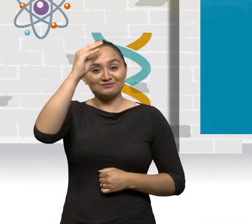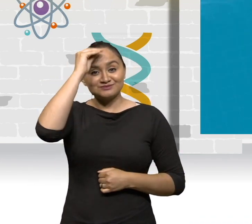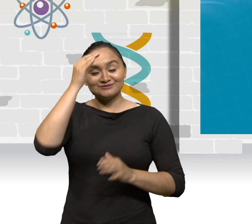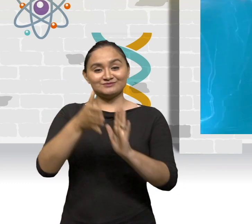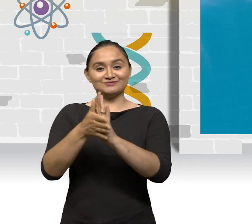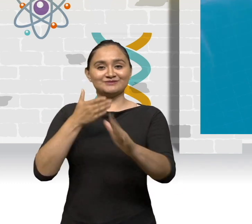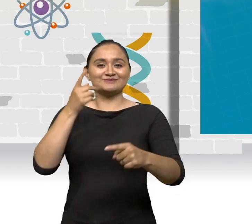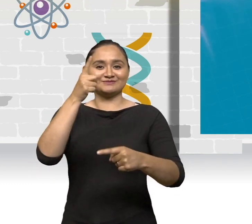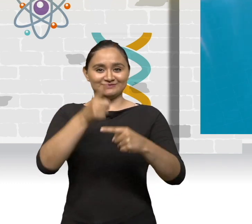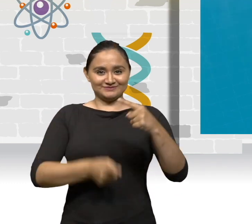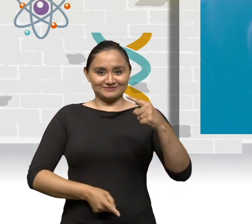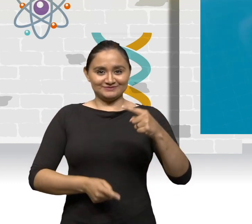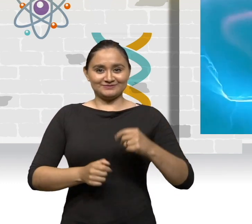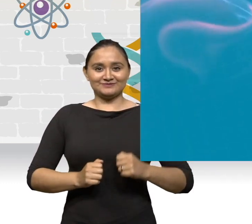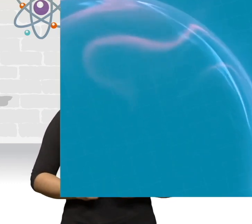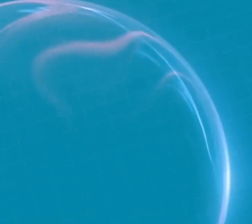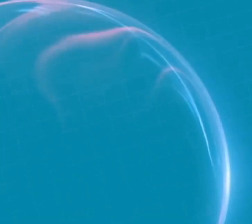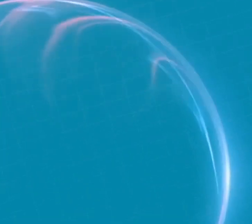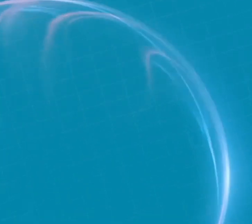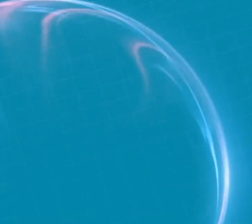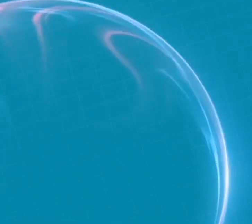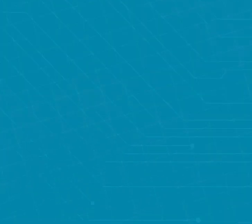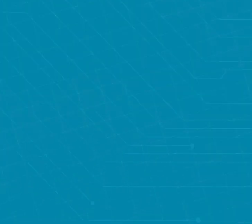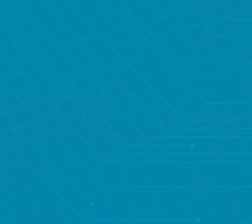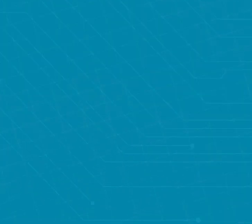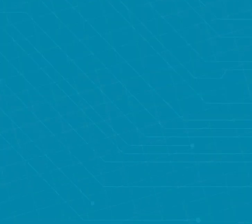la velocidad media.